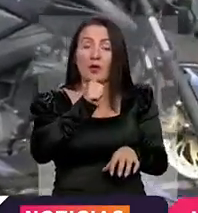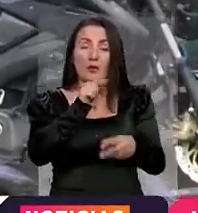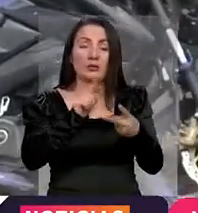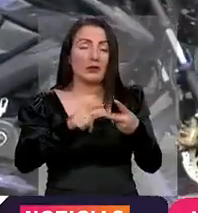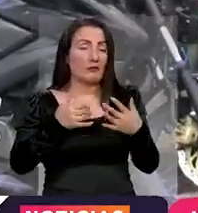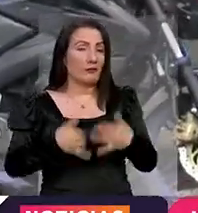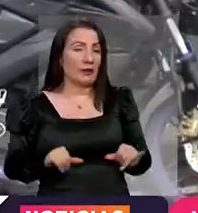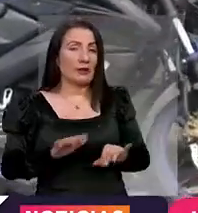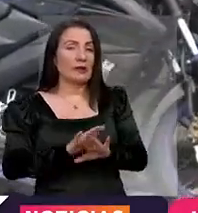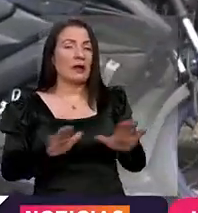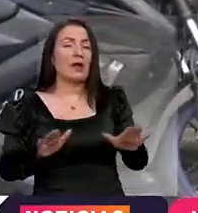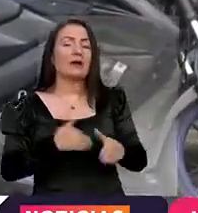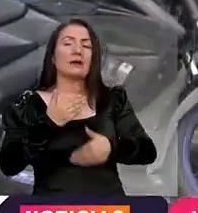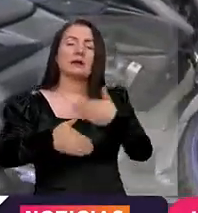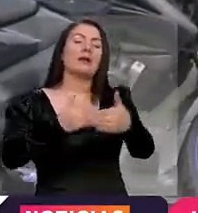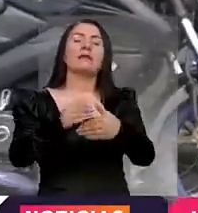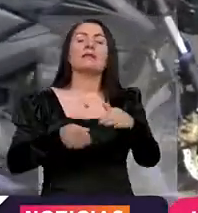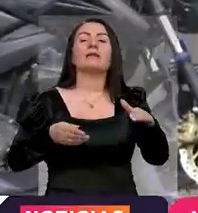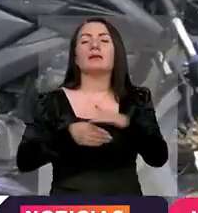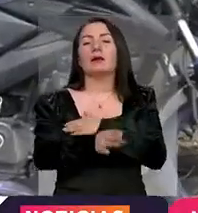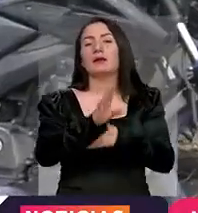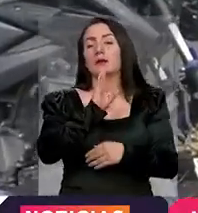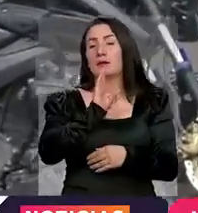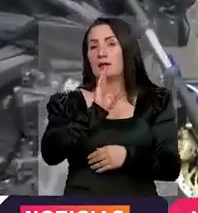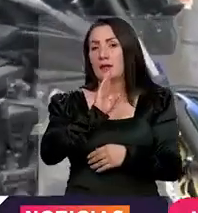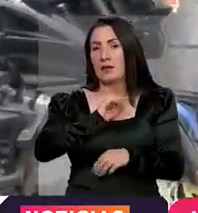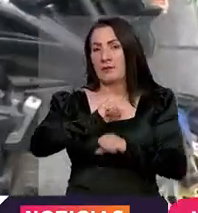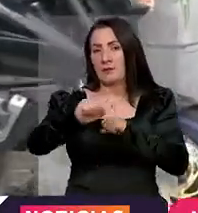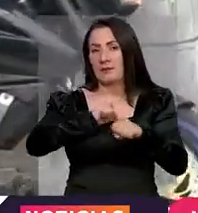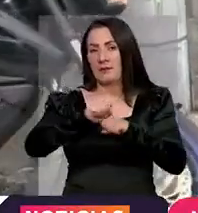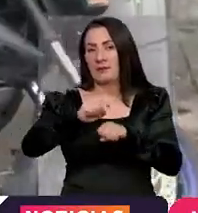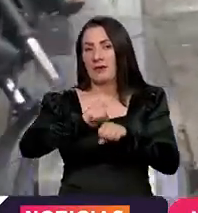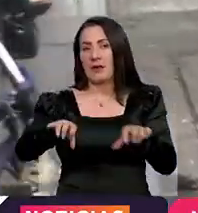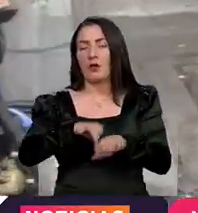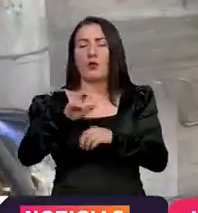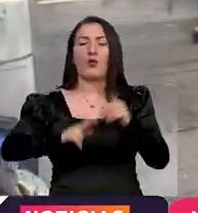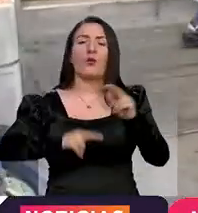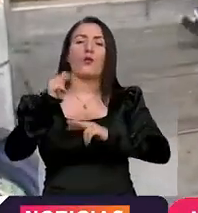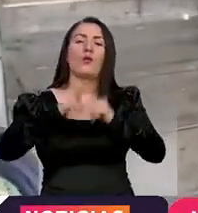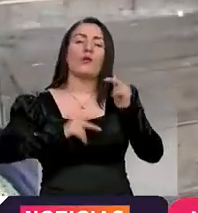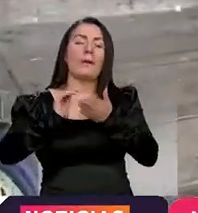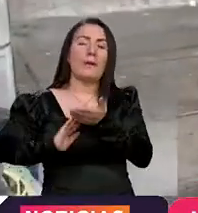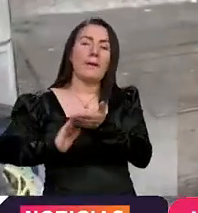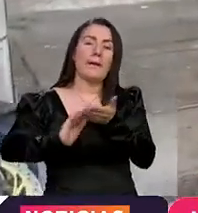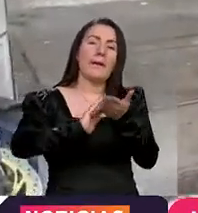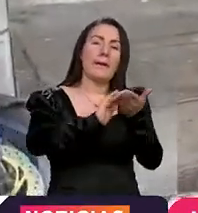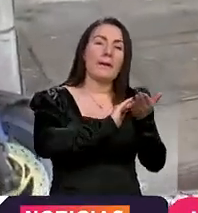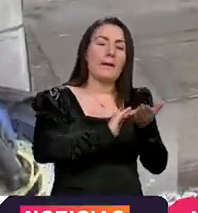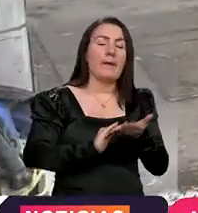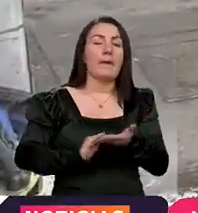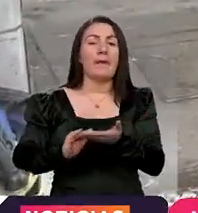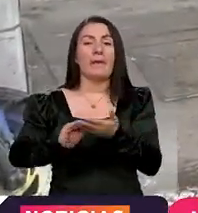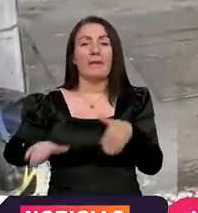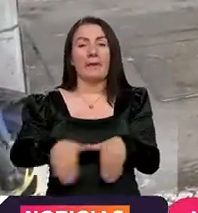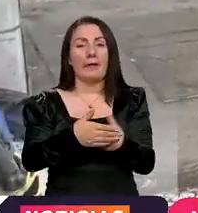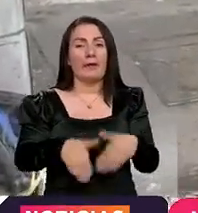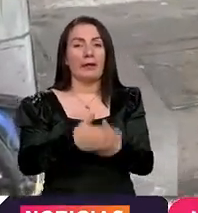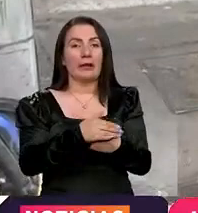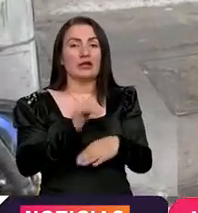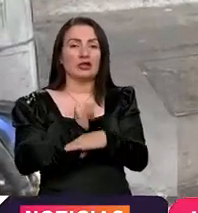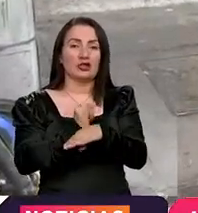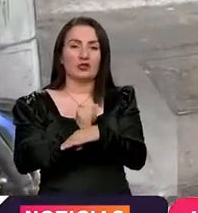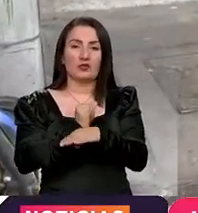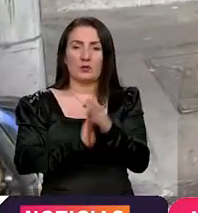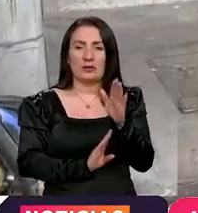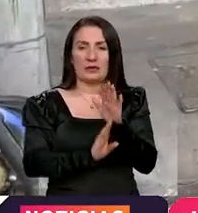se termine, va a entrar a ejecutar las obras de arreglar la pavimentación de la calle, el Instituto